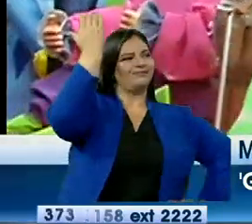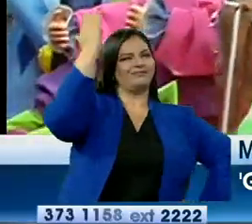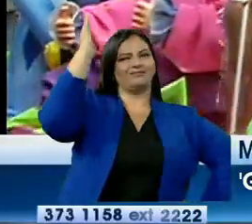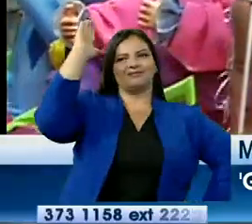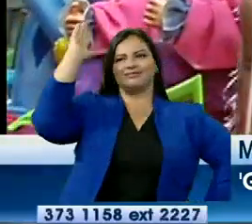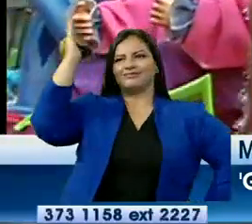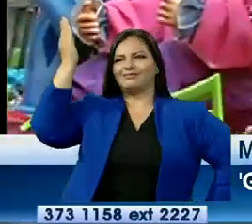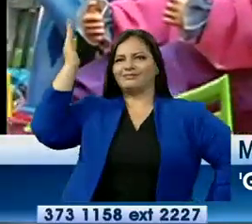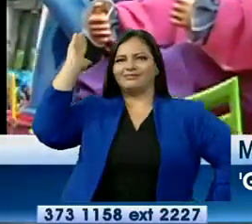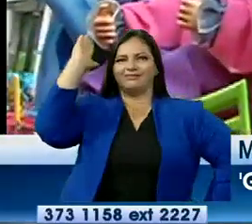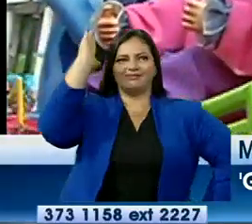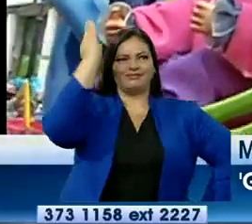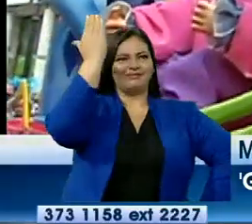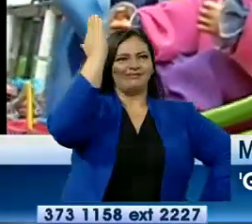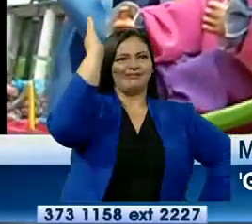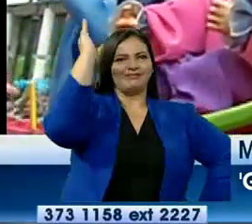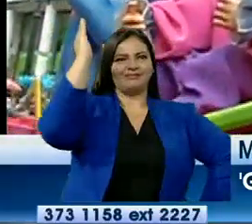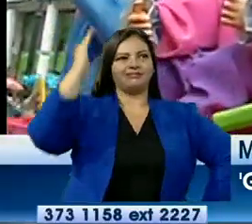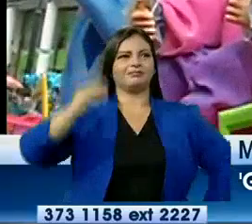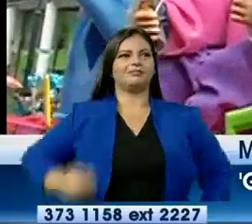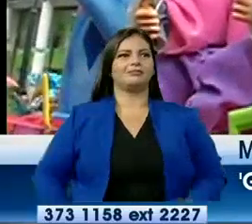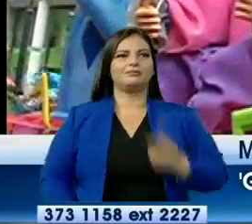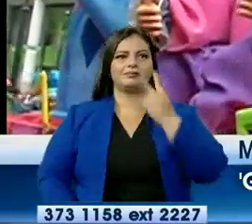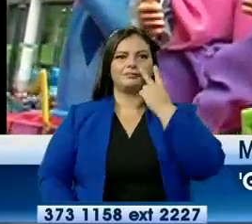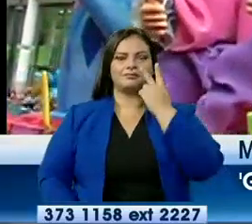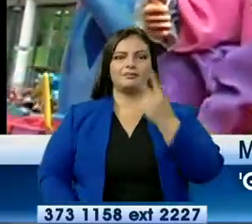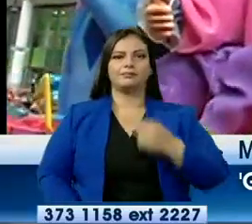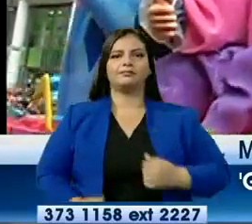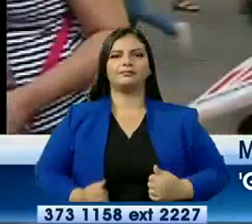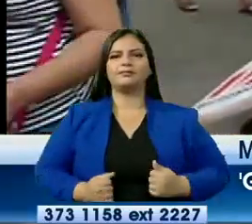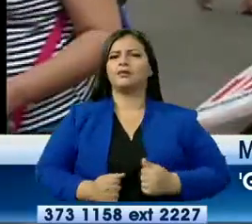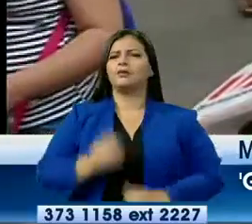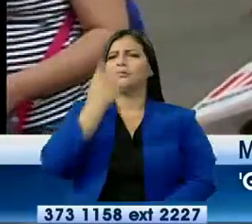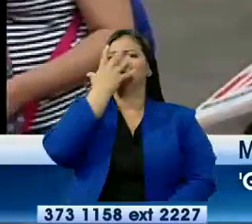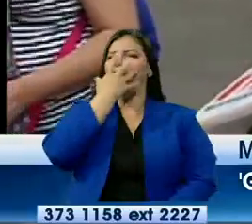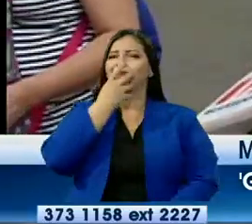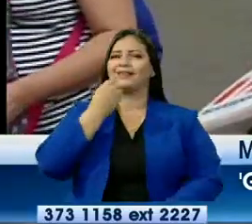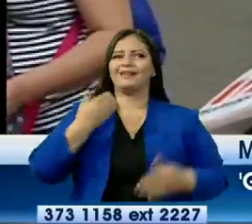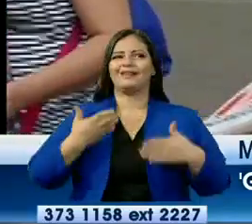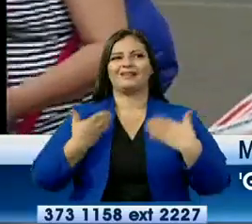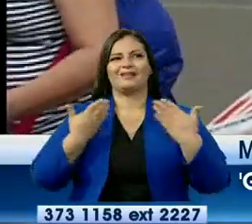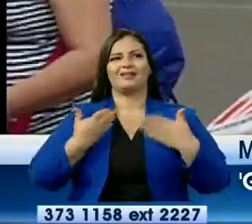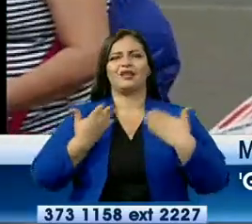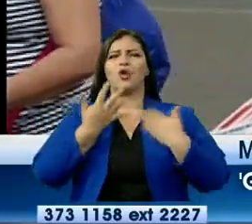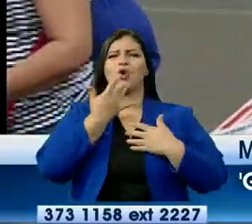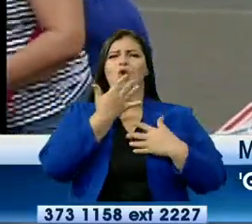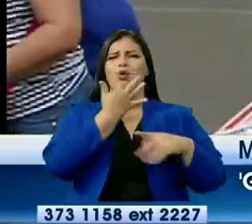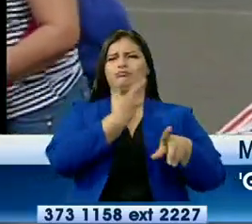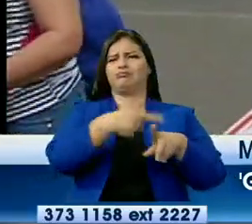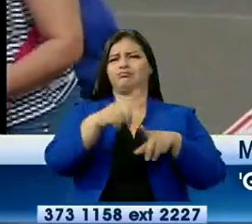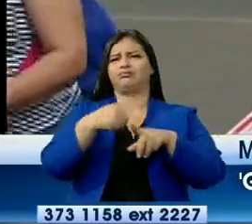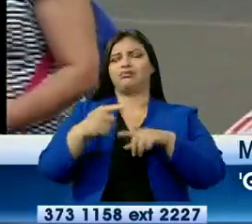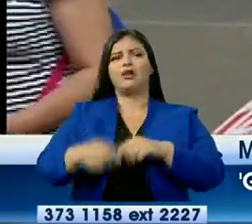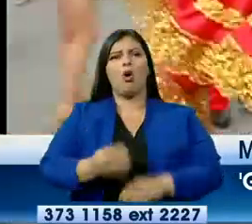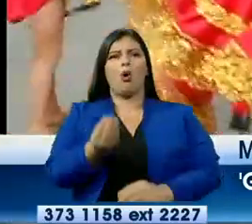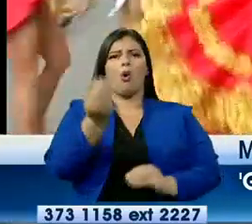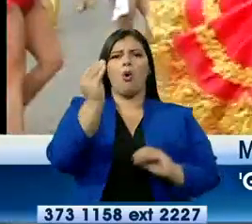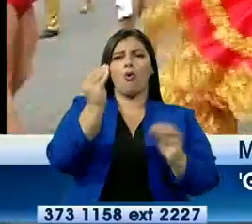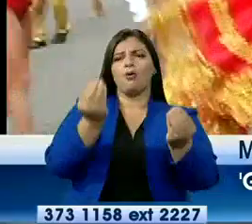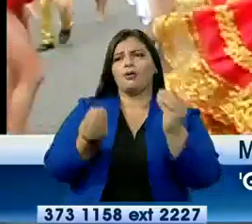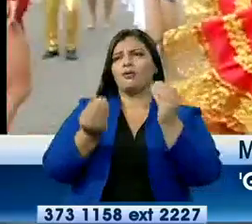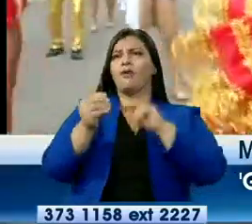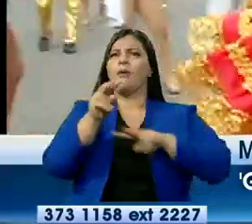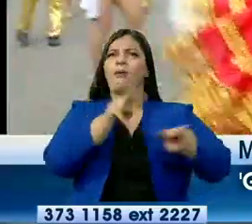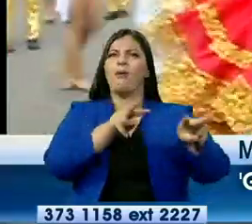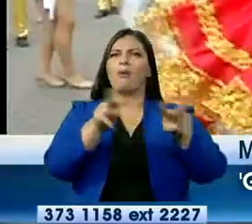carrozas alegóricas. Muy bonito y muy alegre porque está colorido y toda la juventud sanamente se distrae.